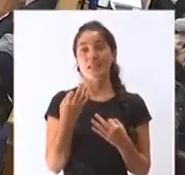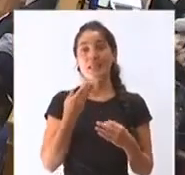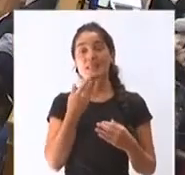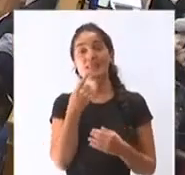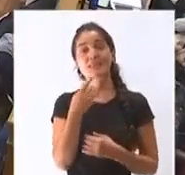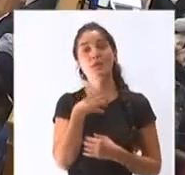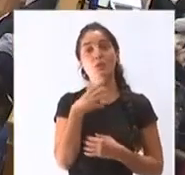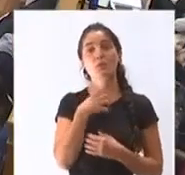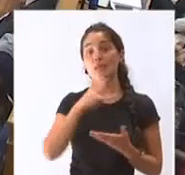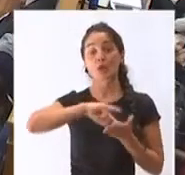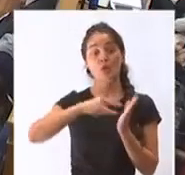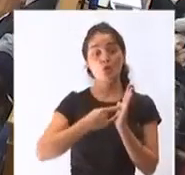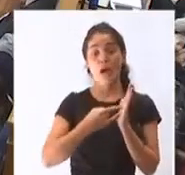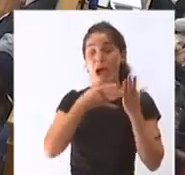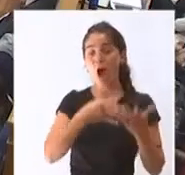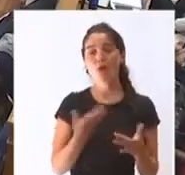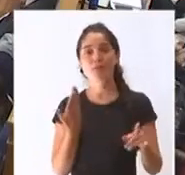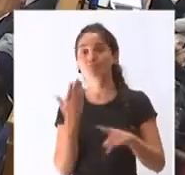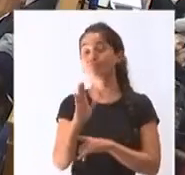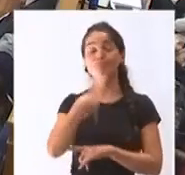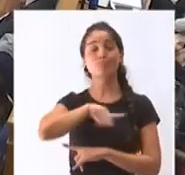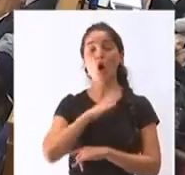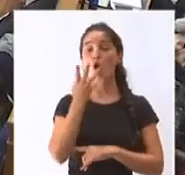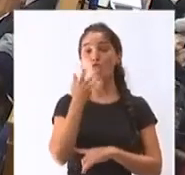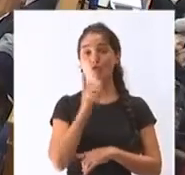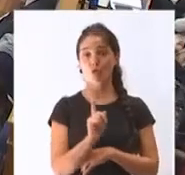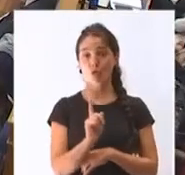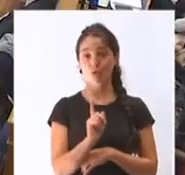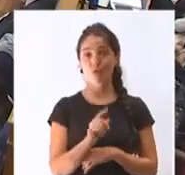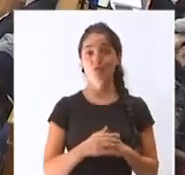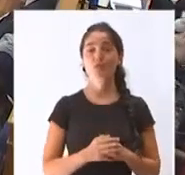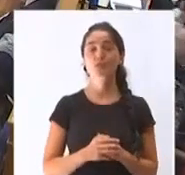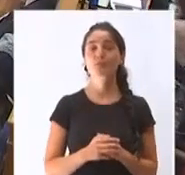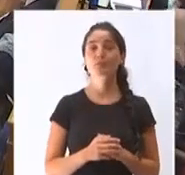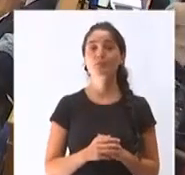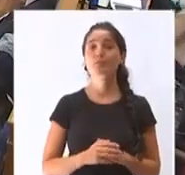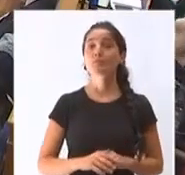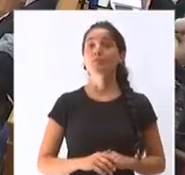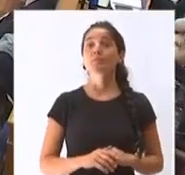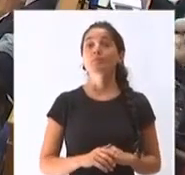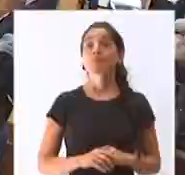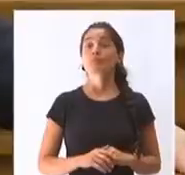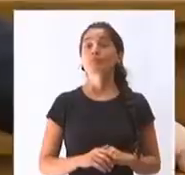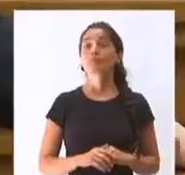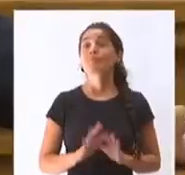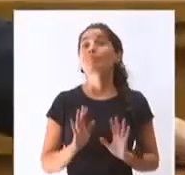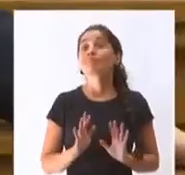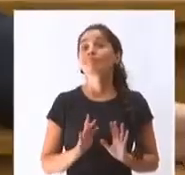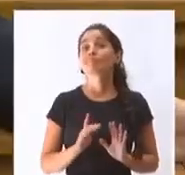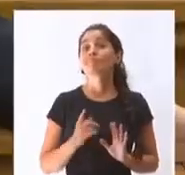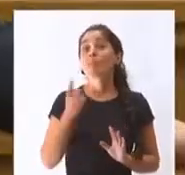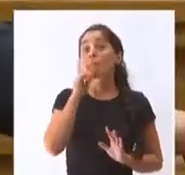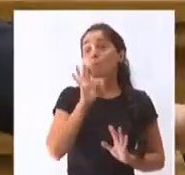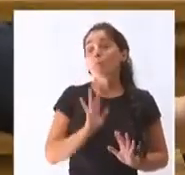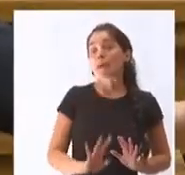se está planteando no lo sabemos no lo conocemos me ahorraría este comentario aunque sólo sea por no por no parecer que no lo sé